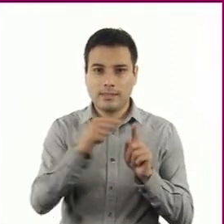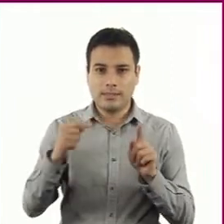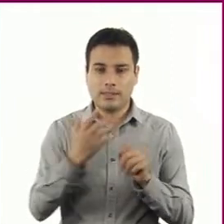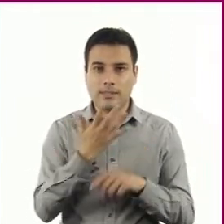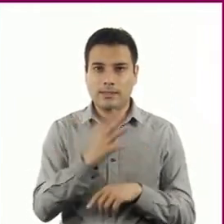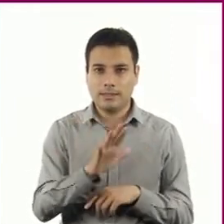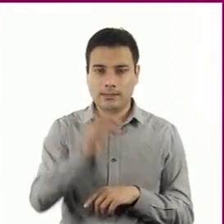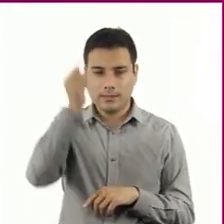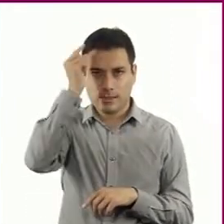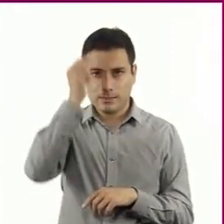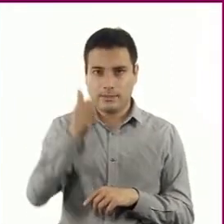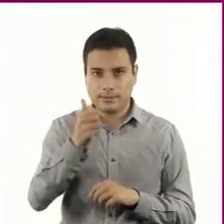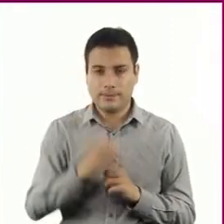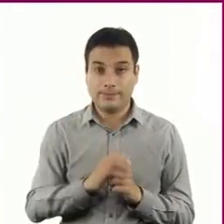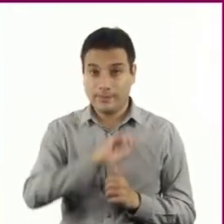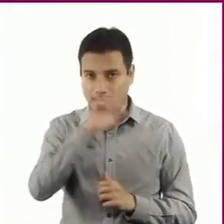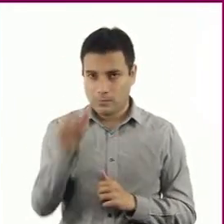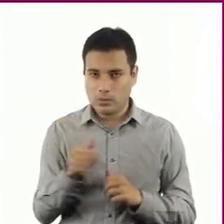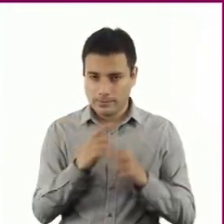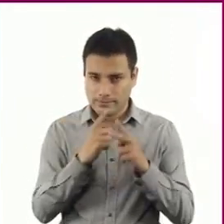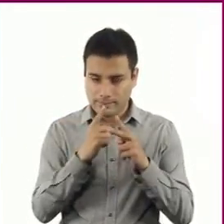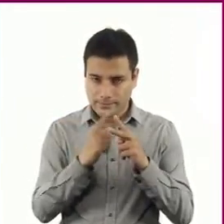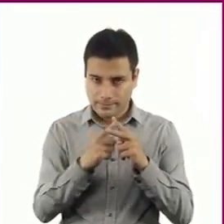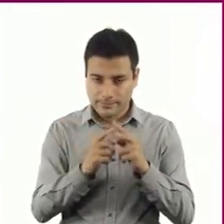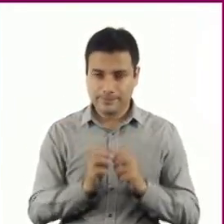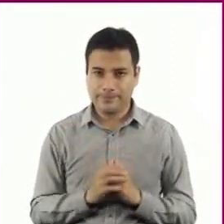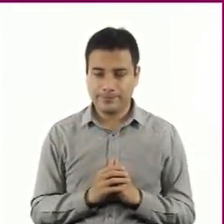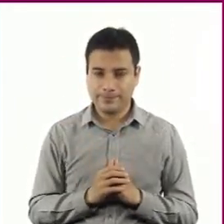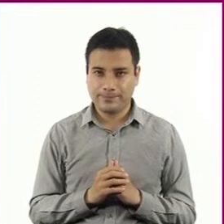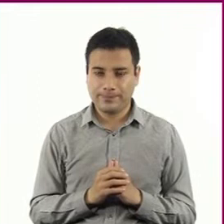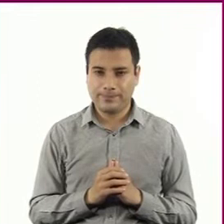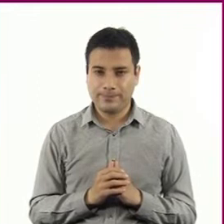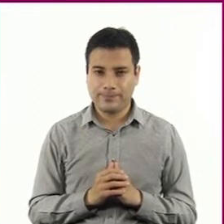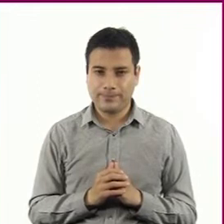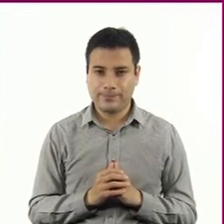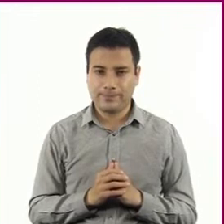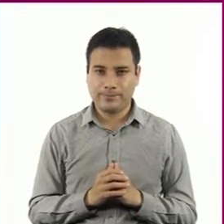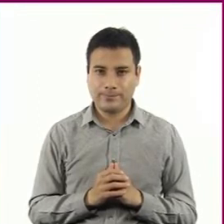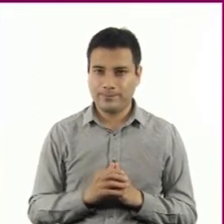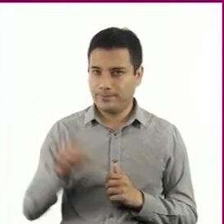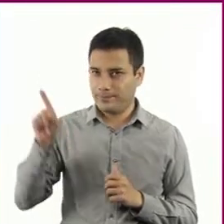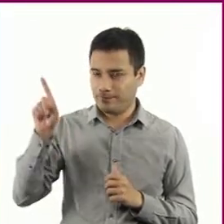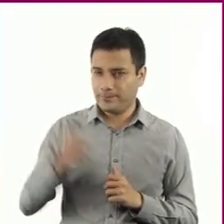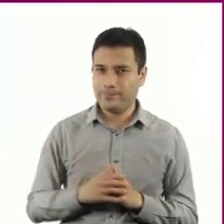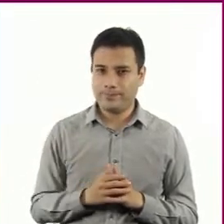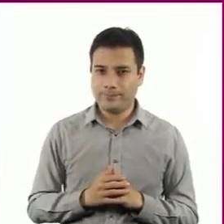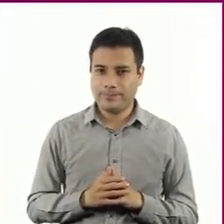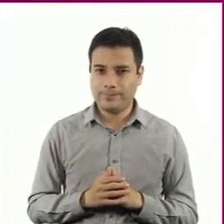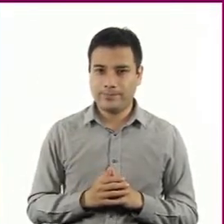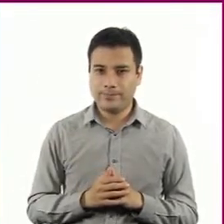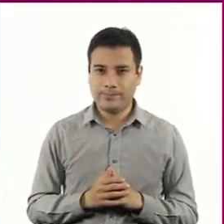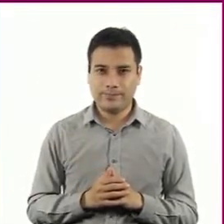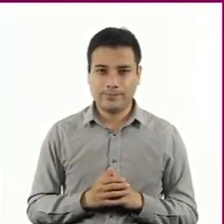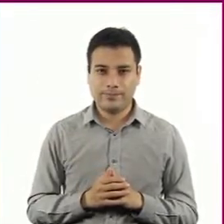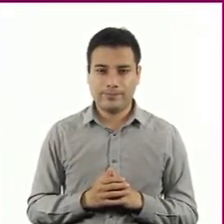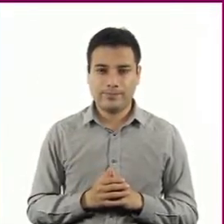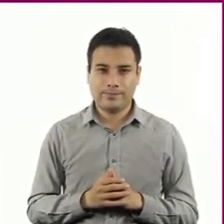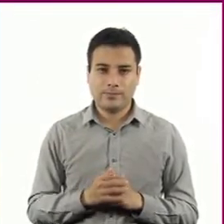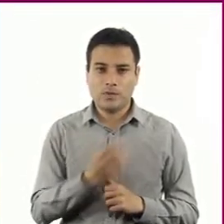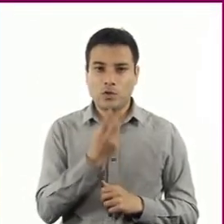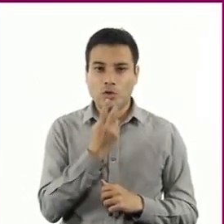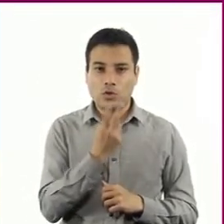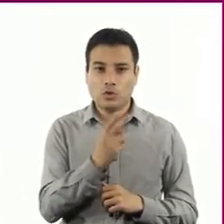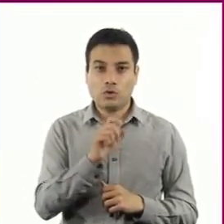potencia y aplicando lo visto anteriormente sobre la división entre potencias de 10, al resolver la división, en